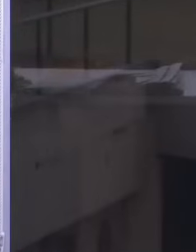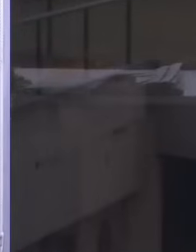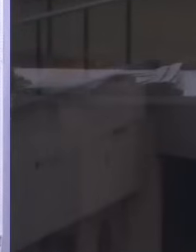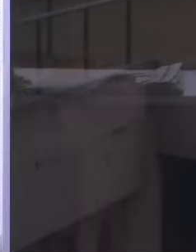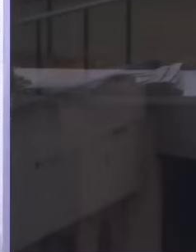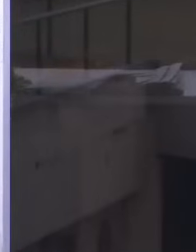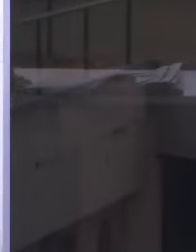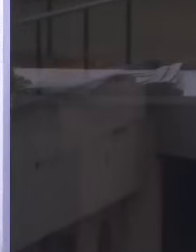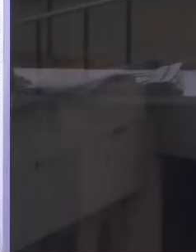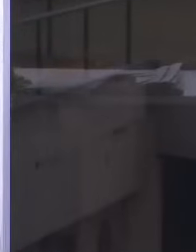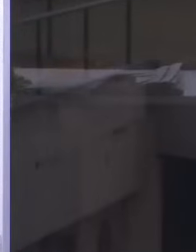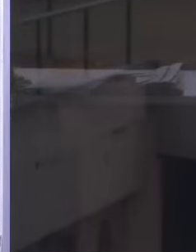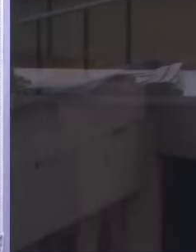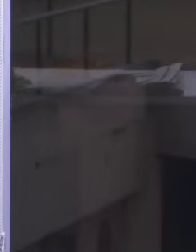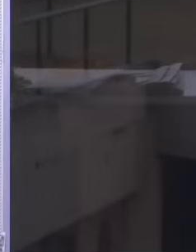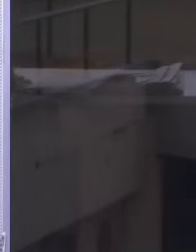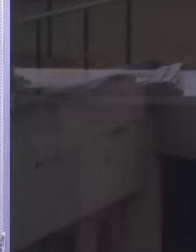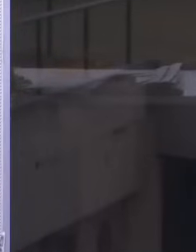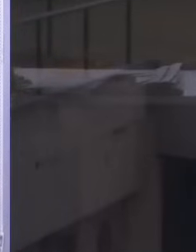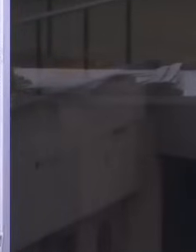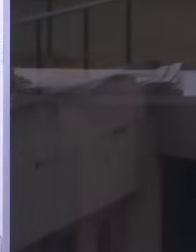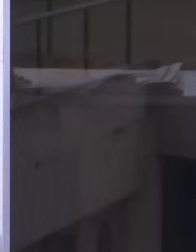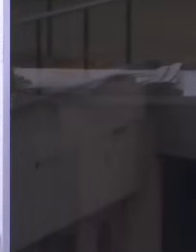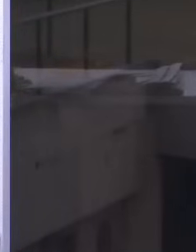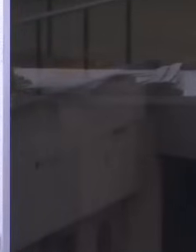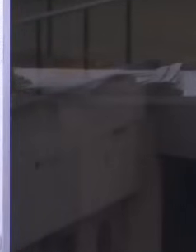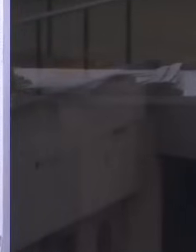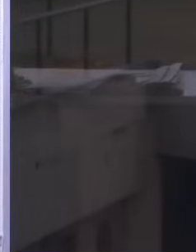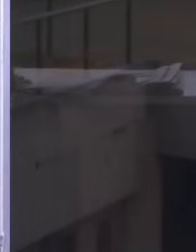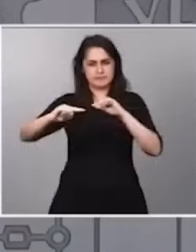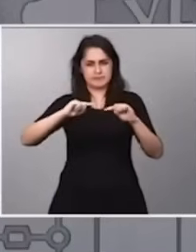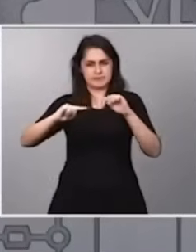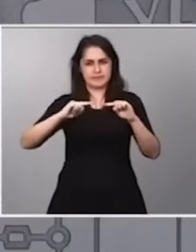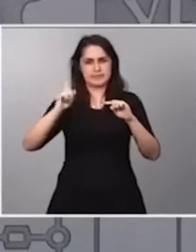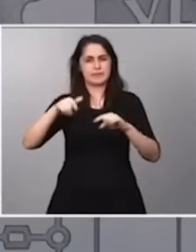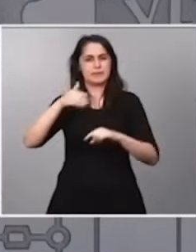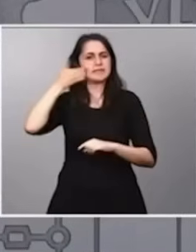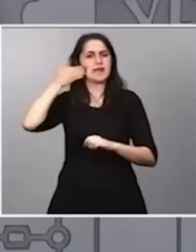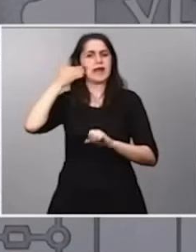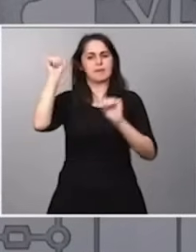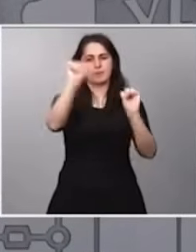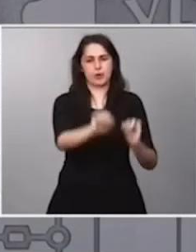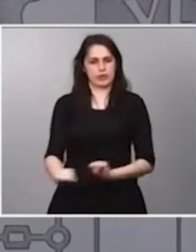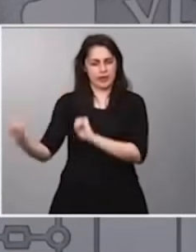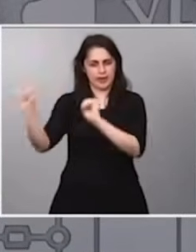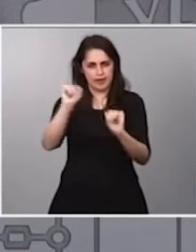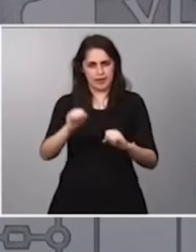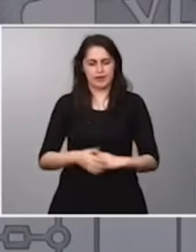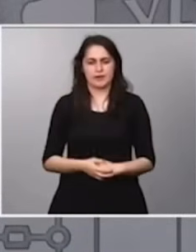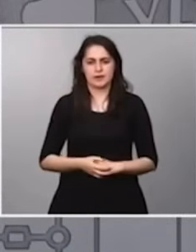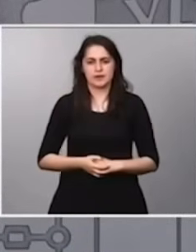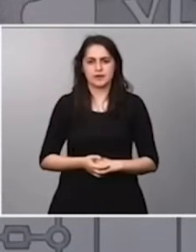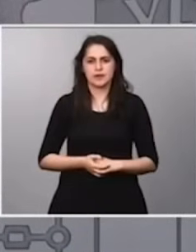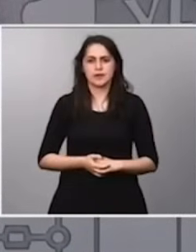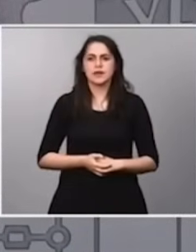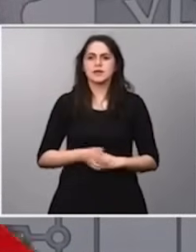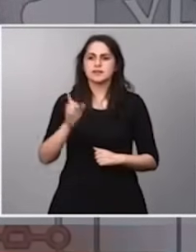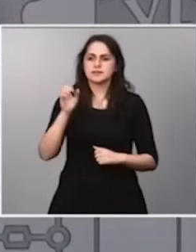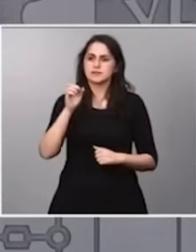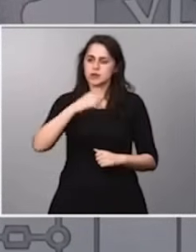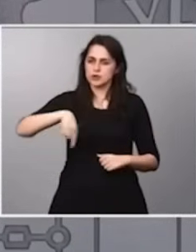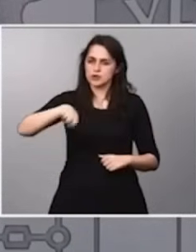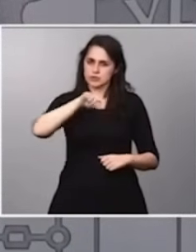que representa escuchemos el tramo final de El canciller español concluir reiterando El sentimiento